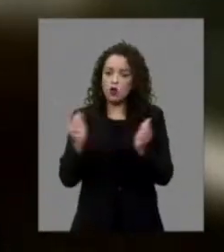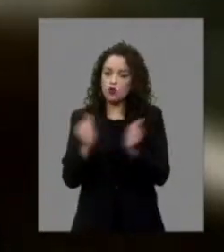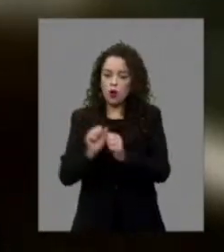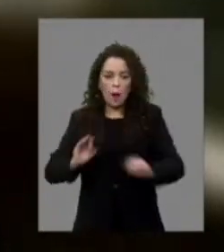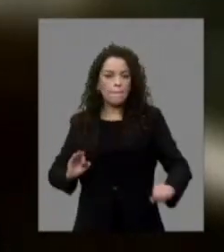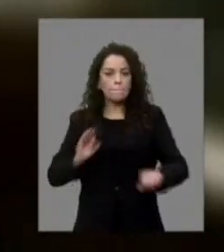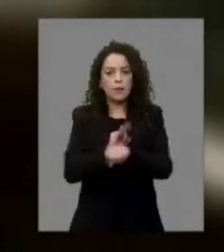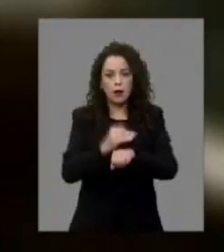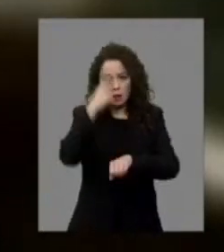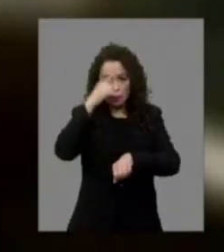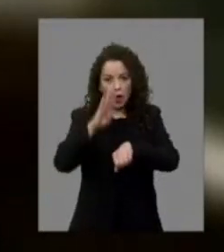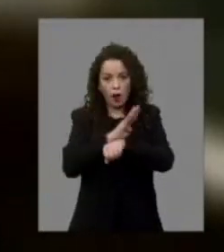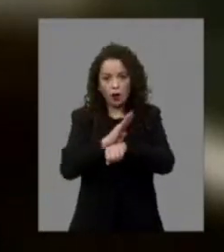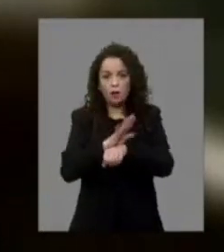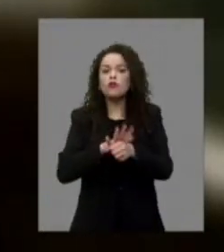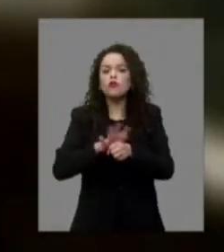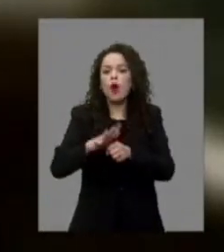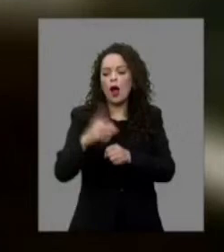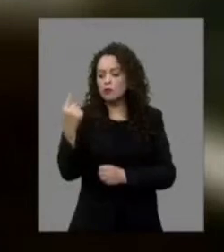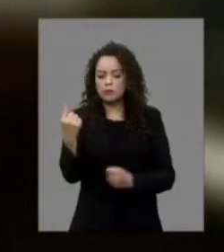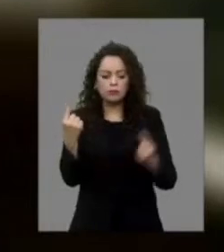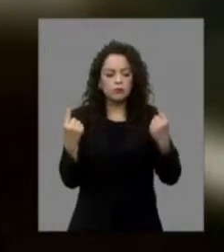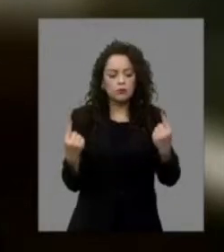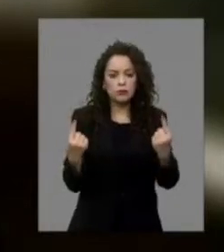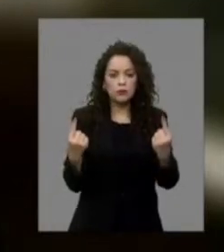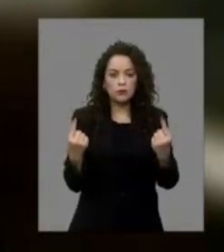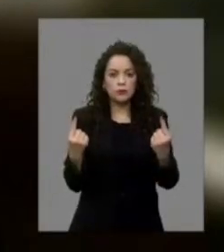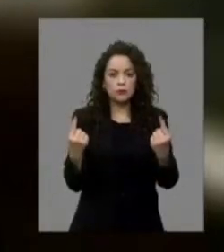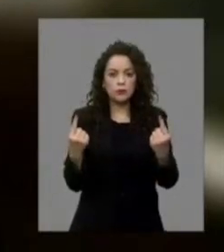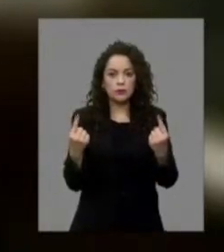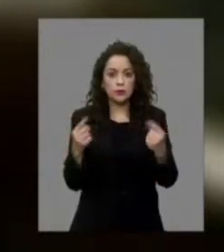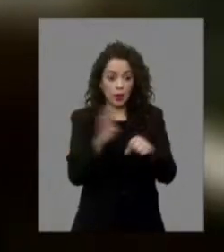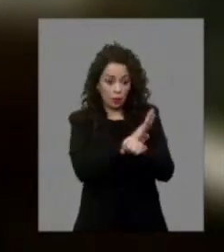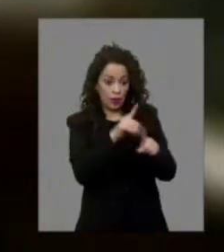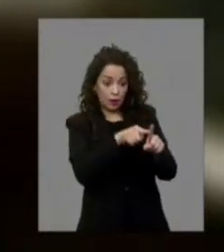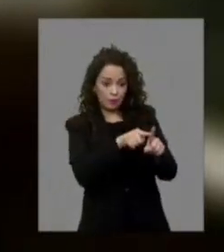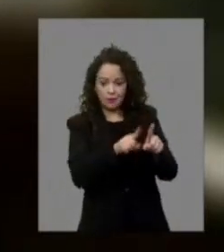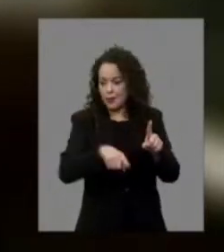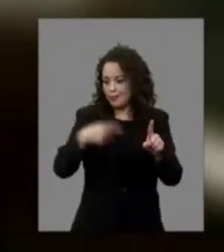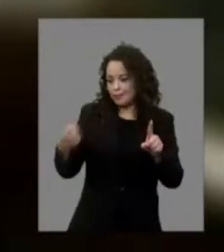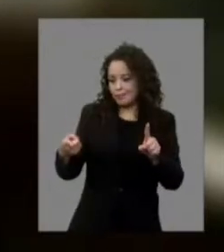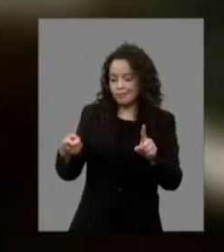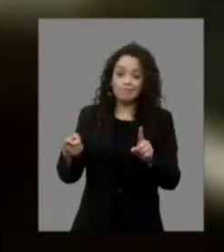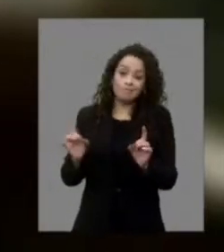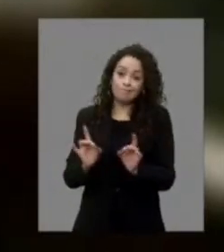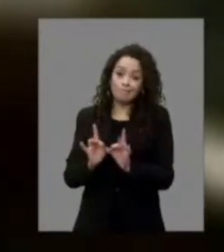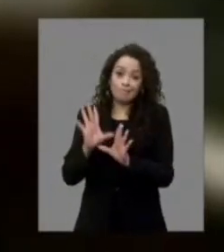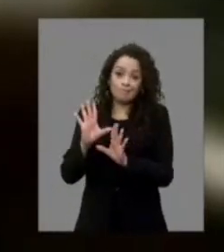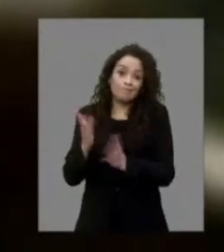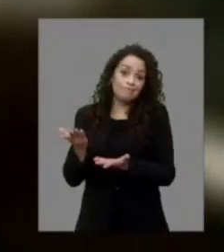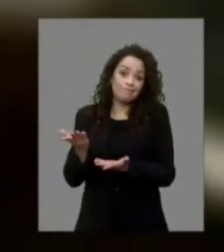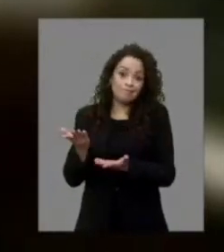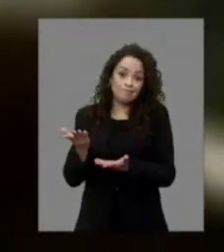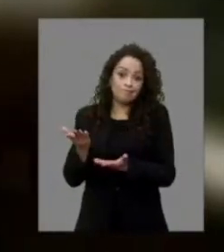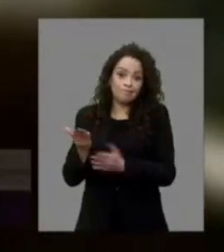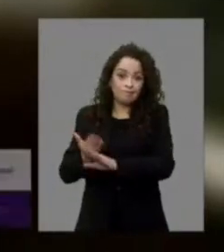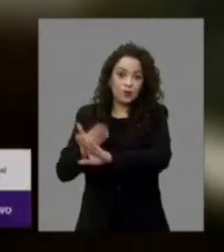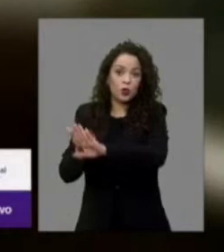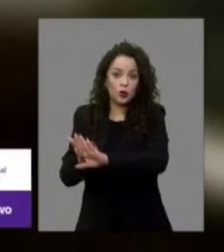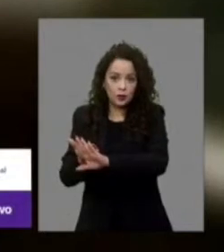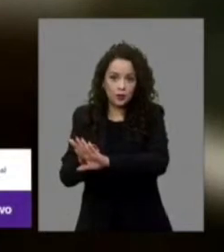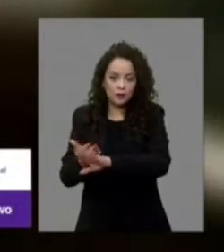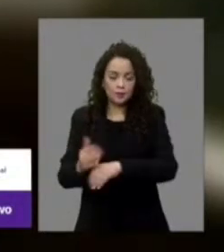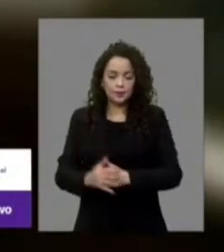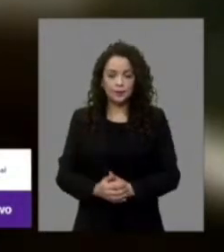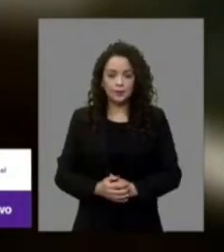a favor de una de las partes, perjudicando a la contraria. Creo que este es el reto fundamental de este